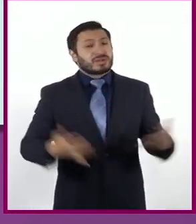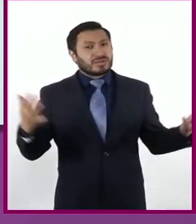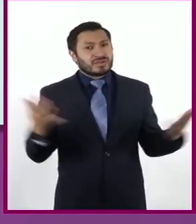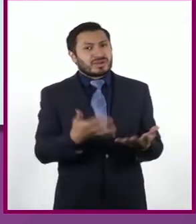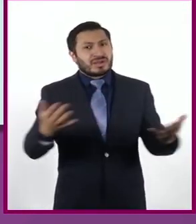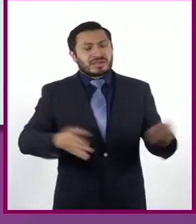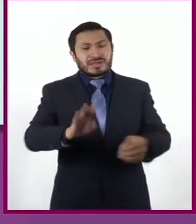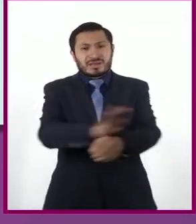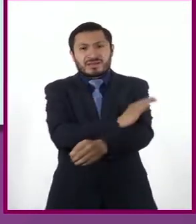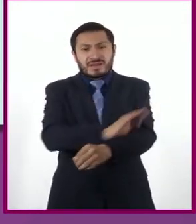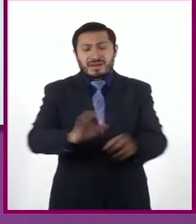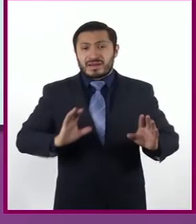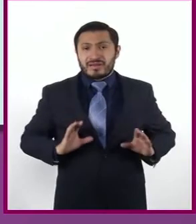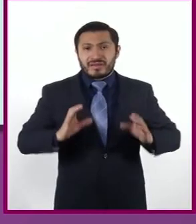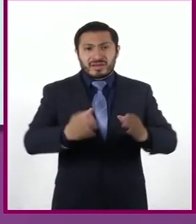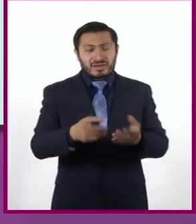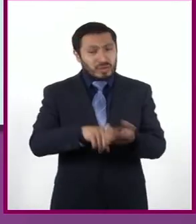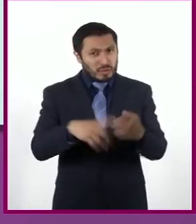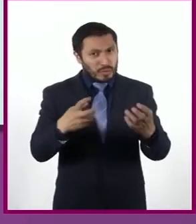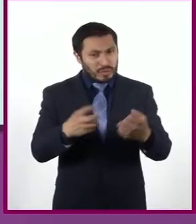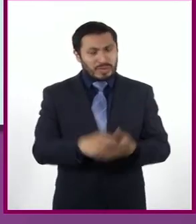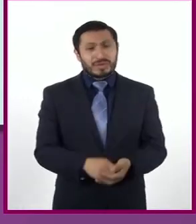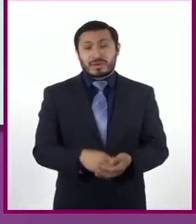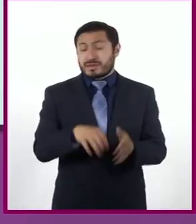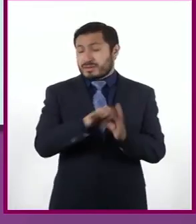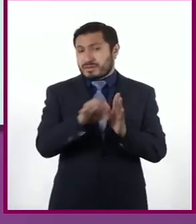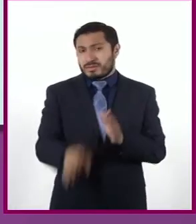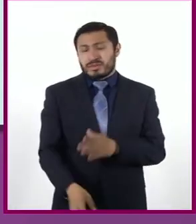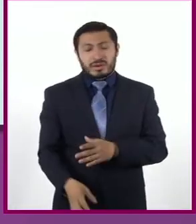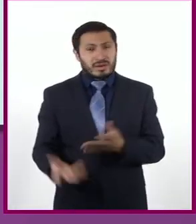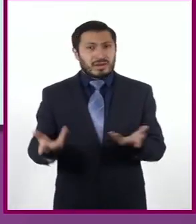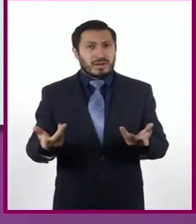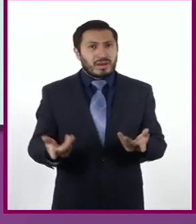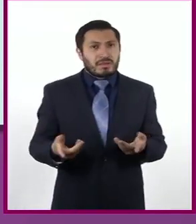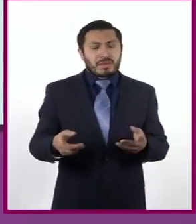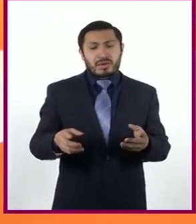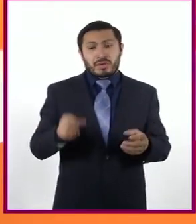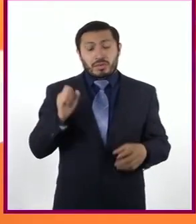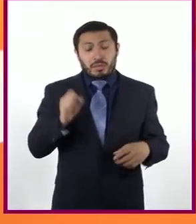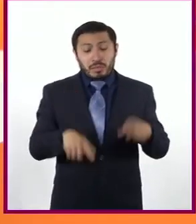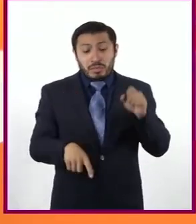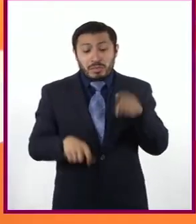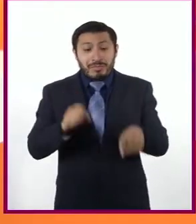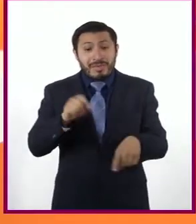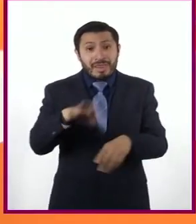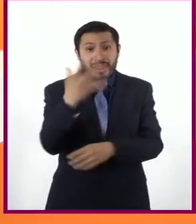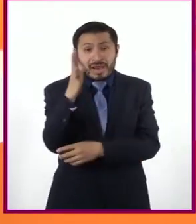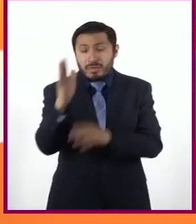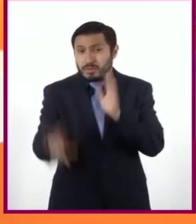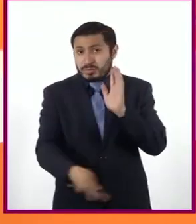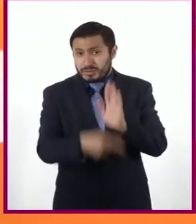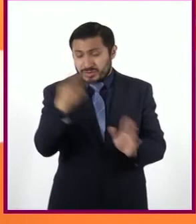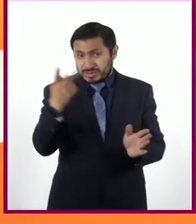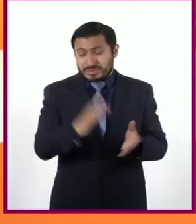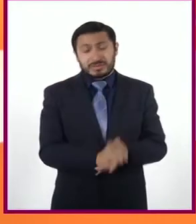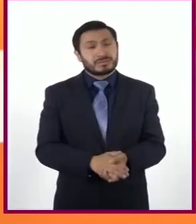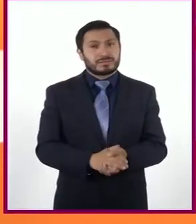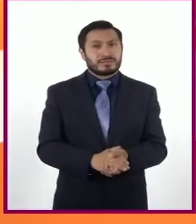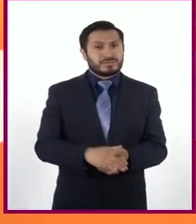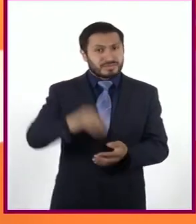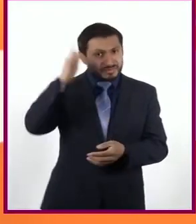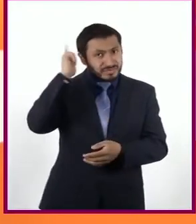permitan mejorar el lugar donde vivo. Por ejemplo, campañas de reforestación. Me gustaría que